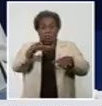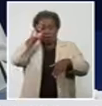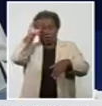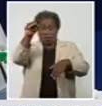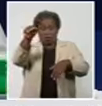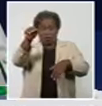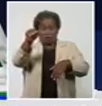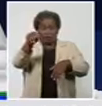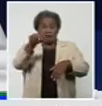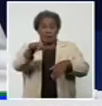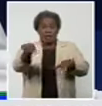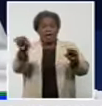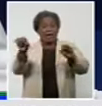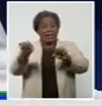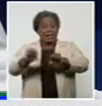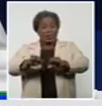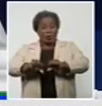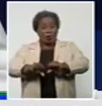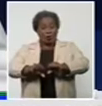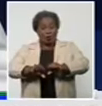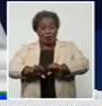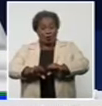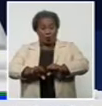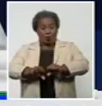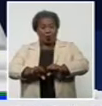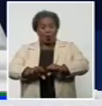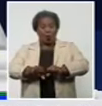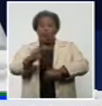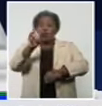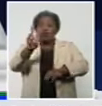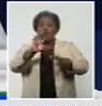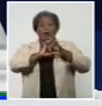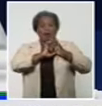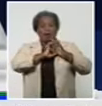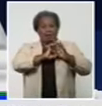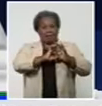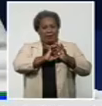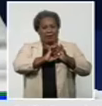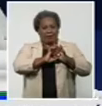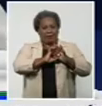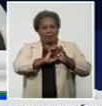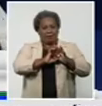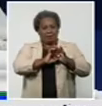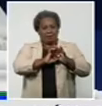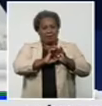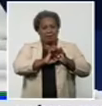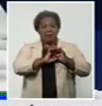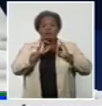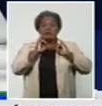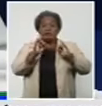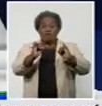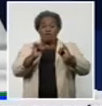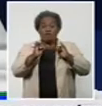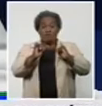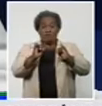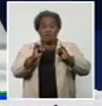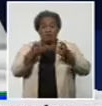en estado crítico, 2 graves, y de la información que habíamos dado